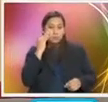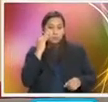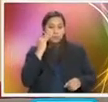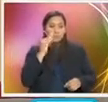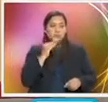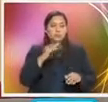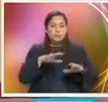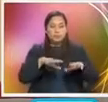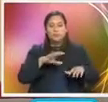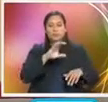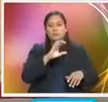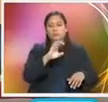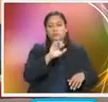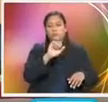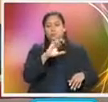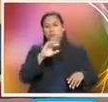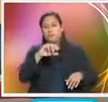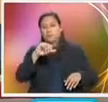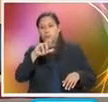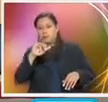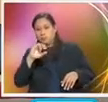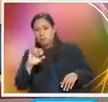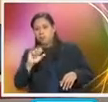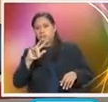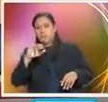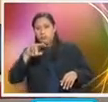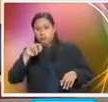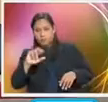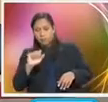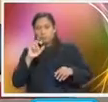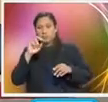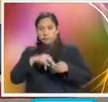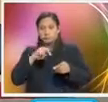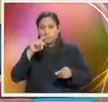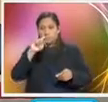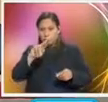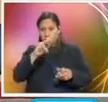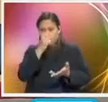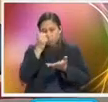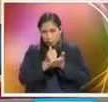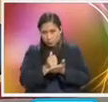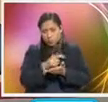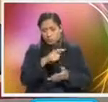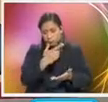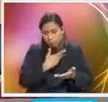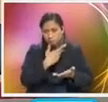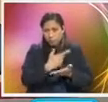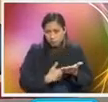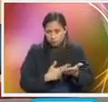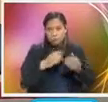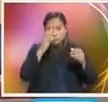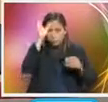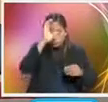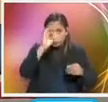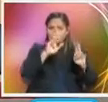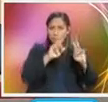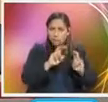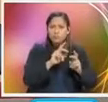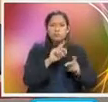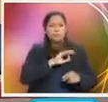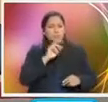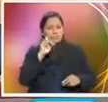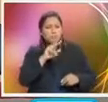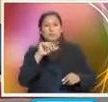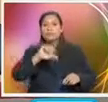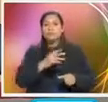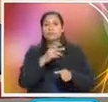de Escenarios Vivos en tu Ciudad. Ahí estamos publicando toda nuestra agenda cultural y pueden ver lo que hacemos, incluso